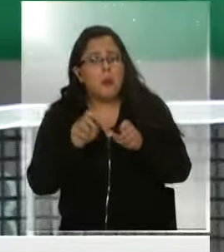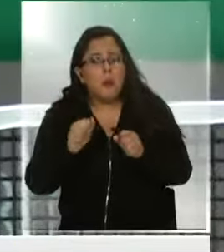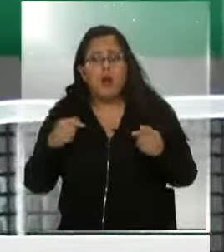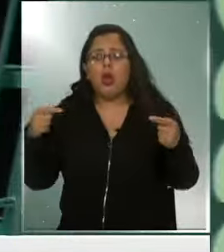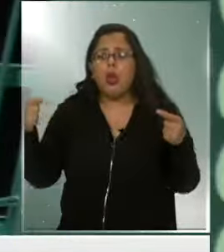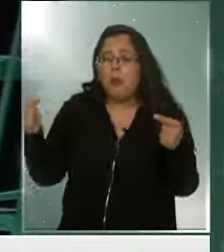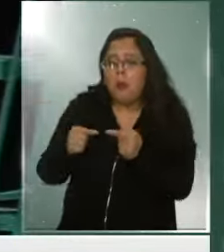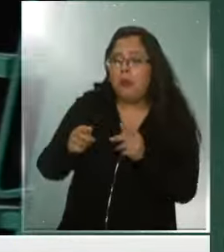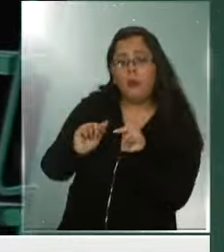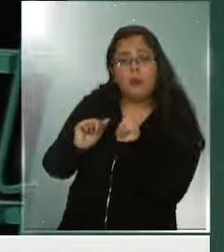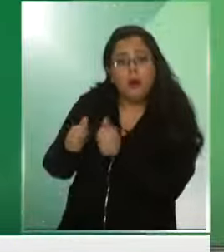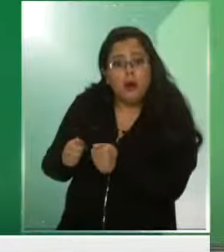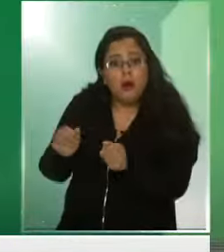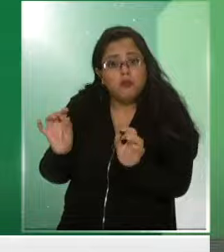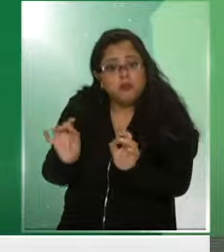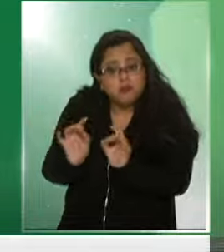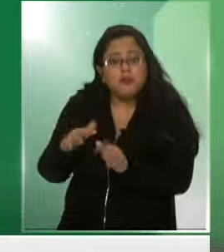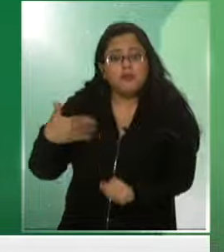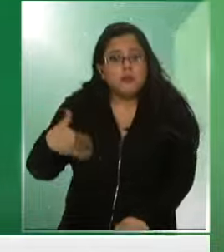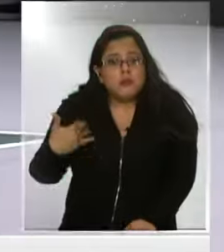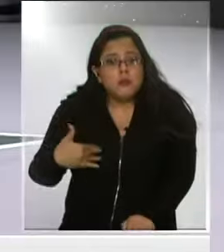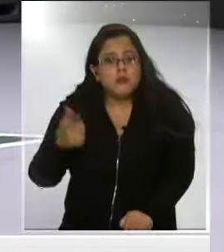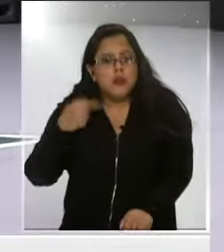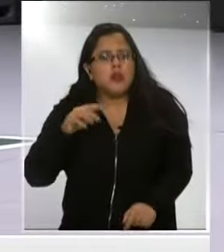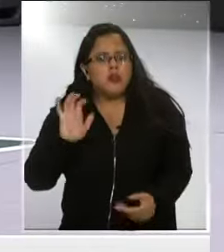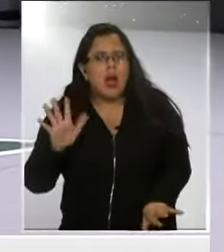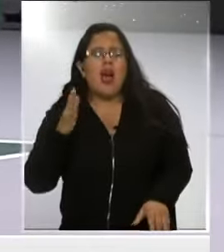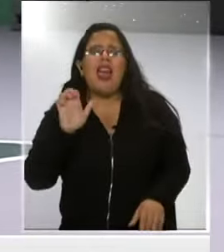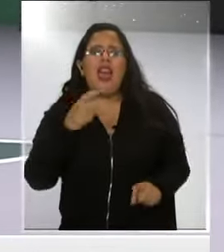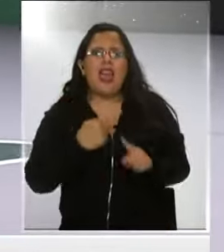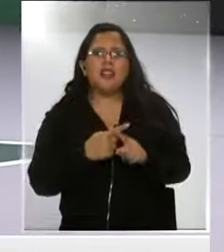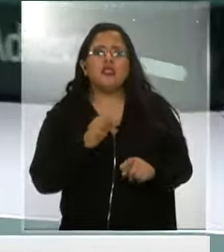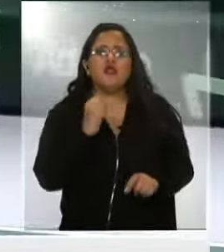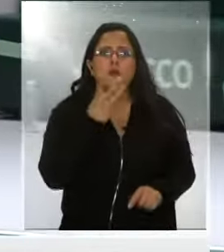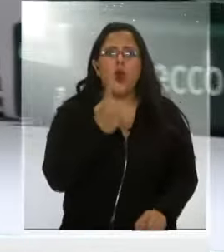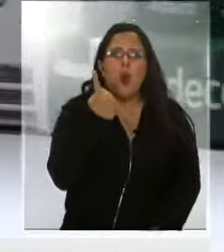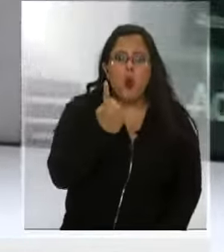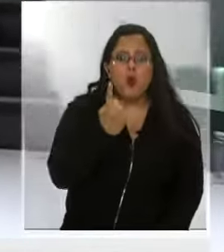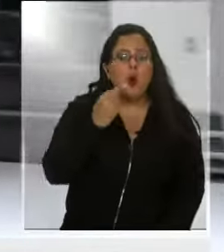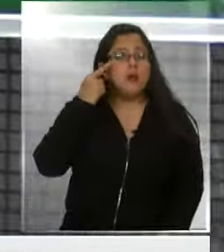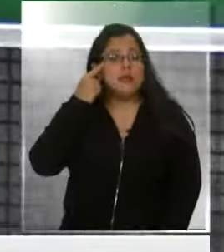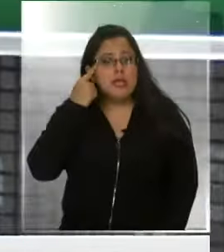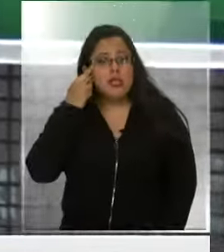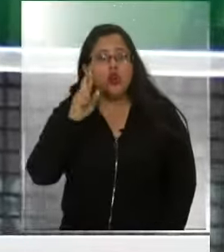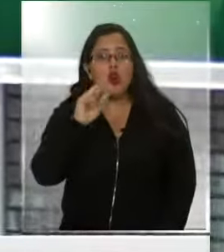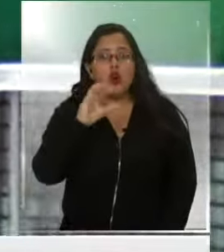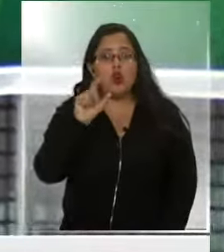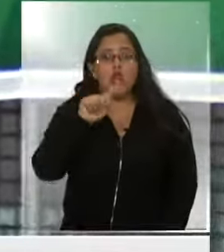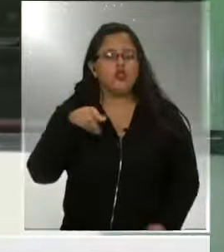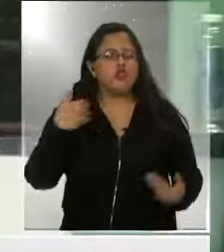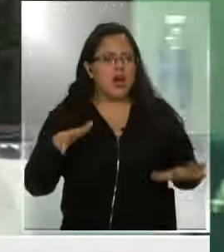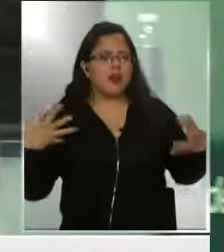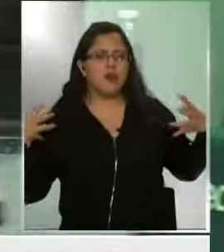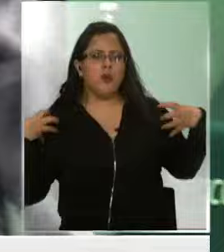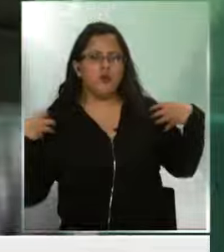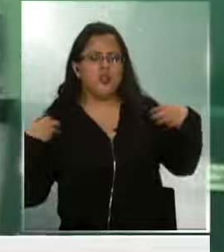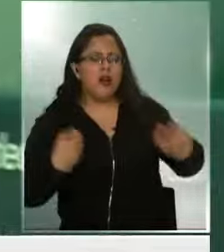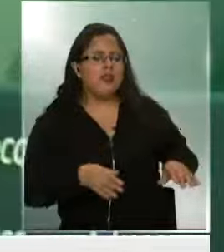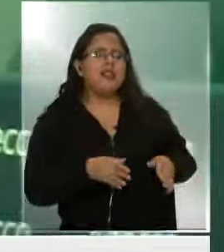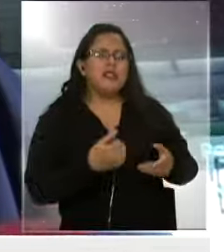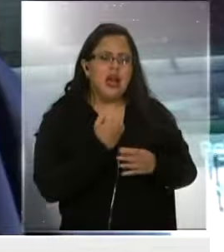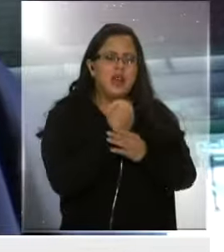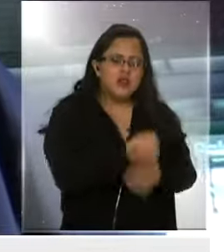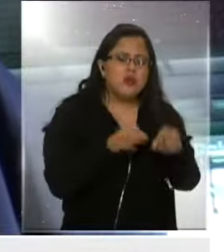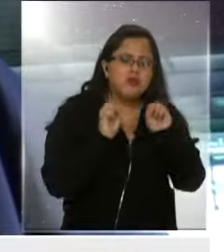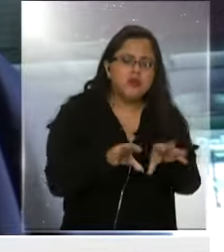Argentina. De momento, el ex número uno del mundo, Marcelo Ríos, fue quien tomó el mando de un equipo que espera dar la